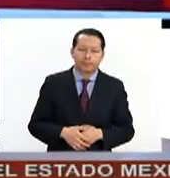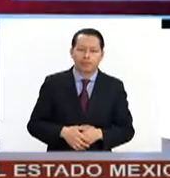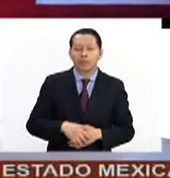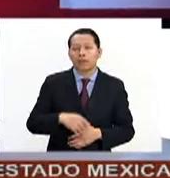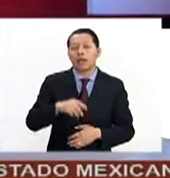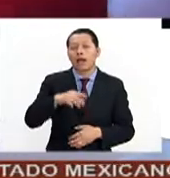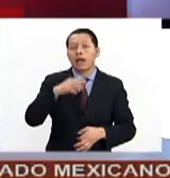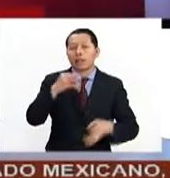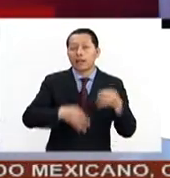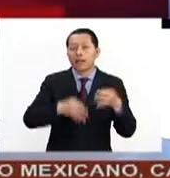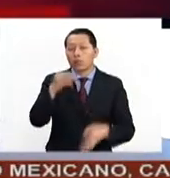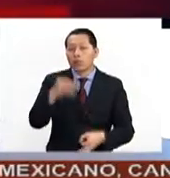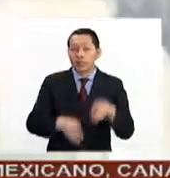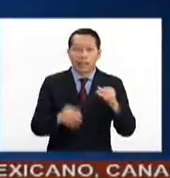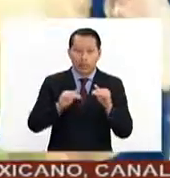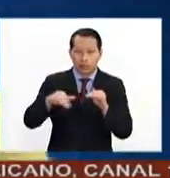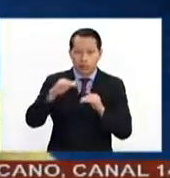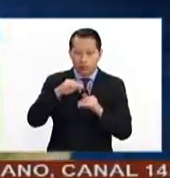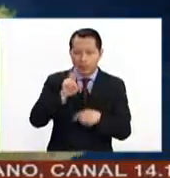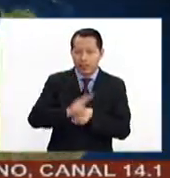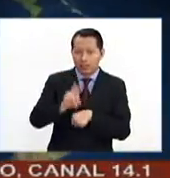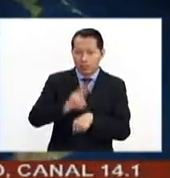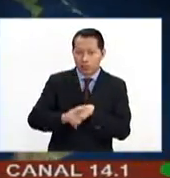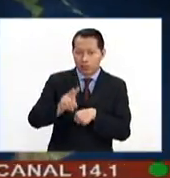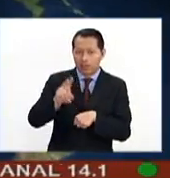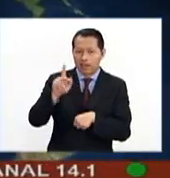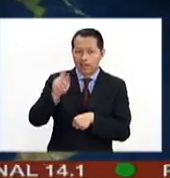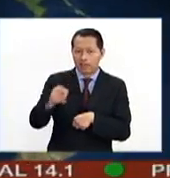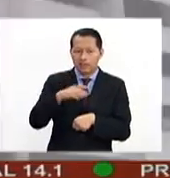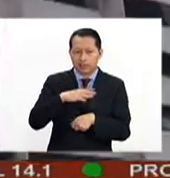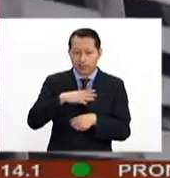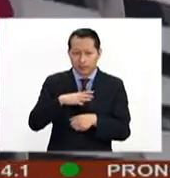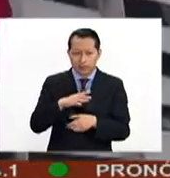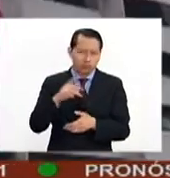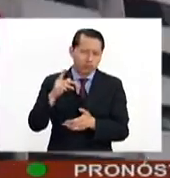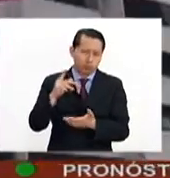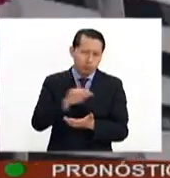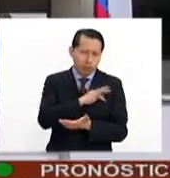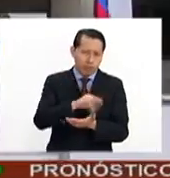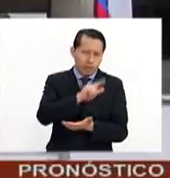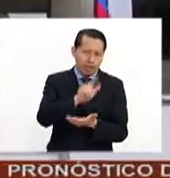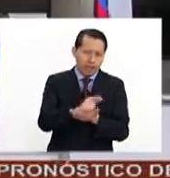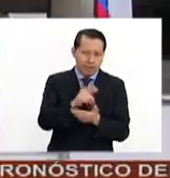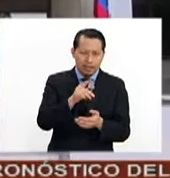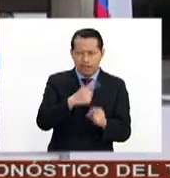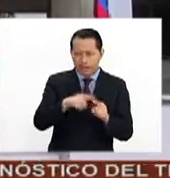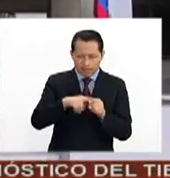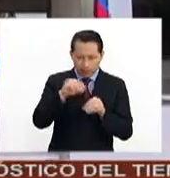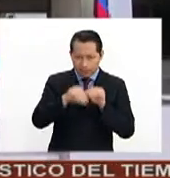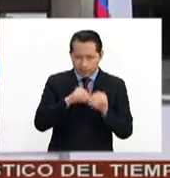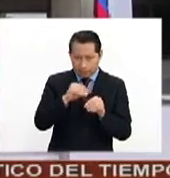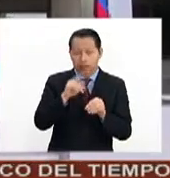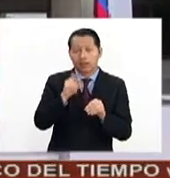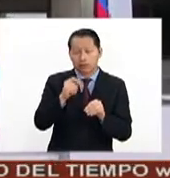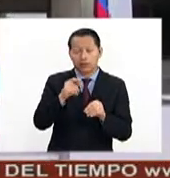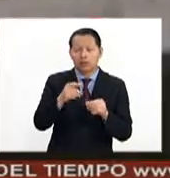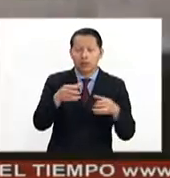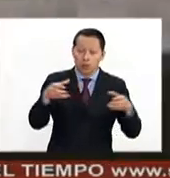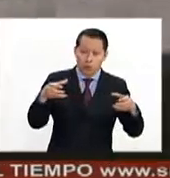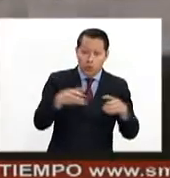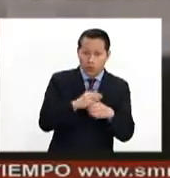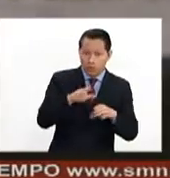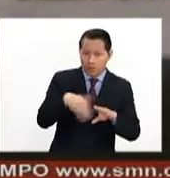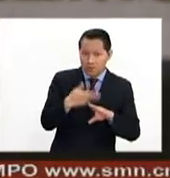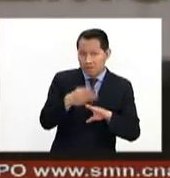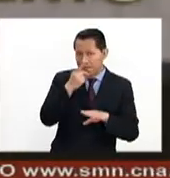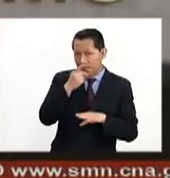Luego de que el Tribunal Supremo de Venezuela asumiera las competencias legislativas de la Asamblea Nacional, líderes de la oposición calificaron el hecho como